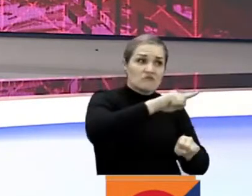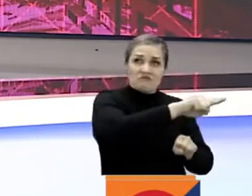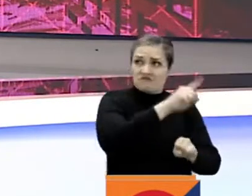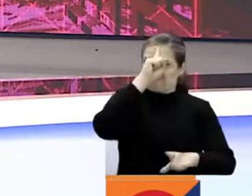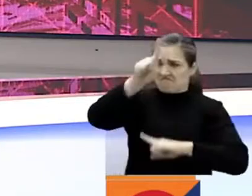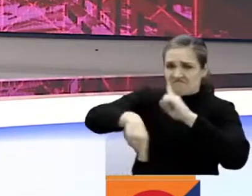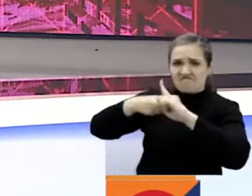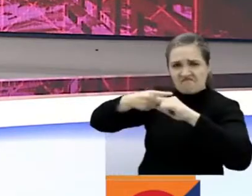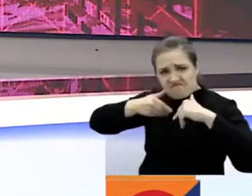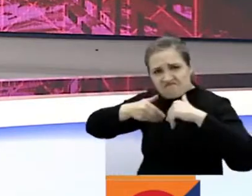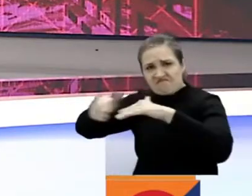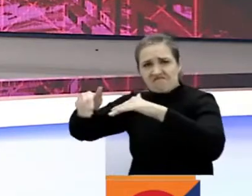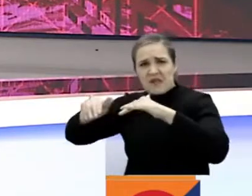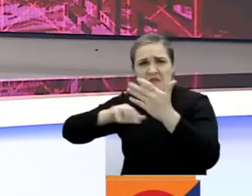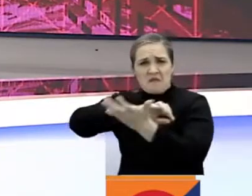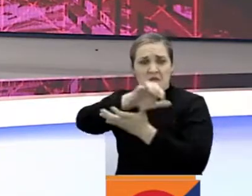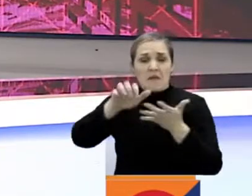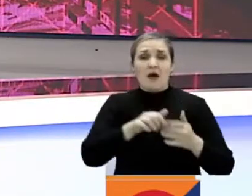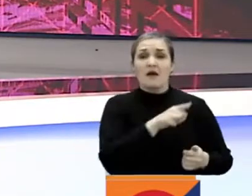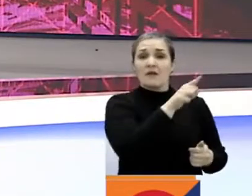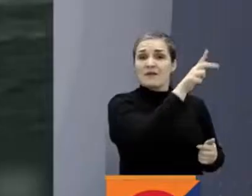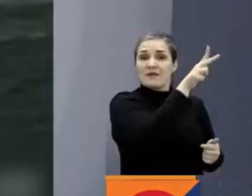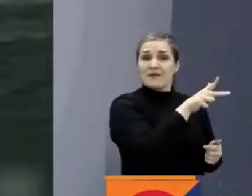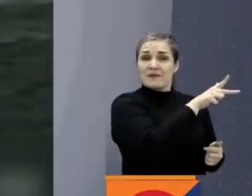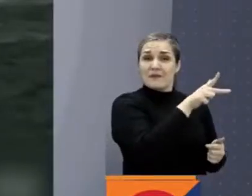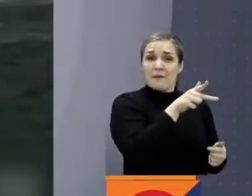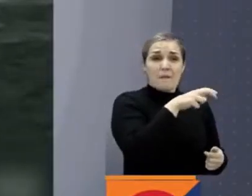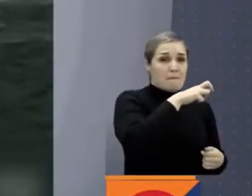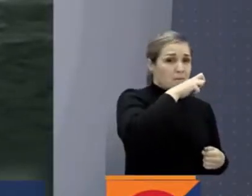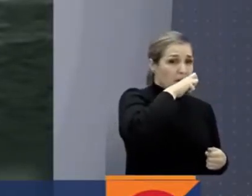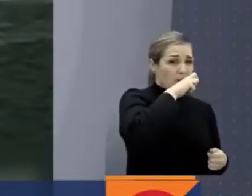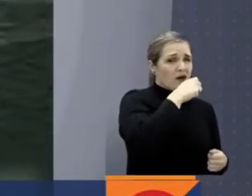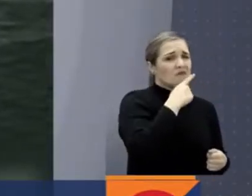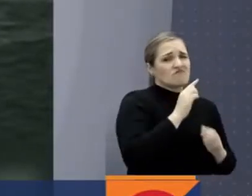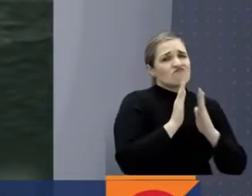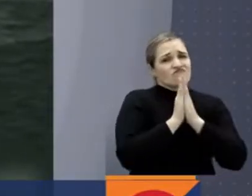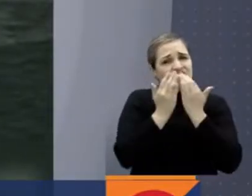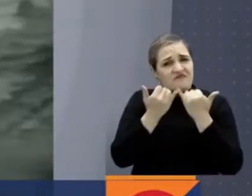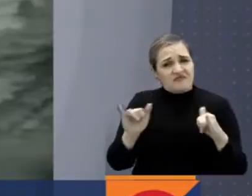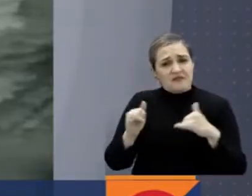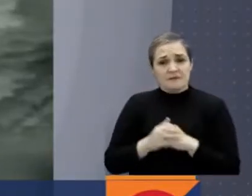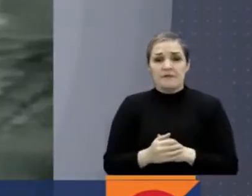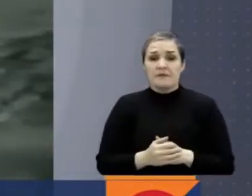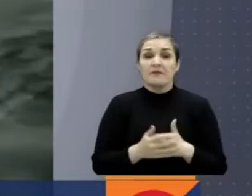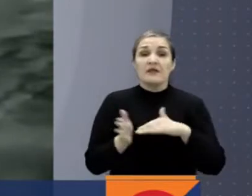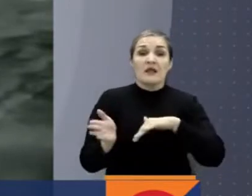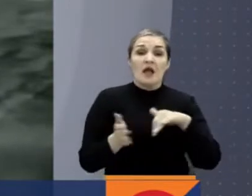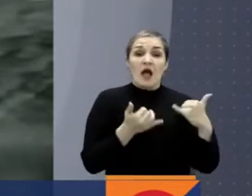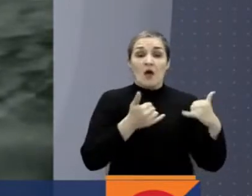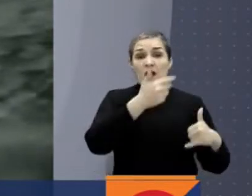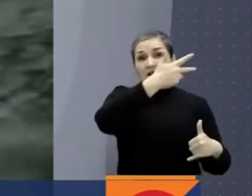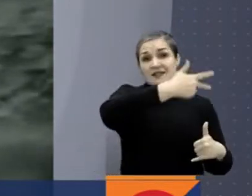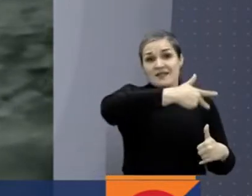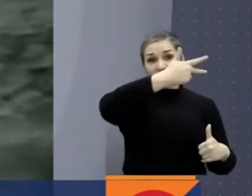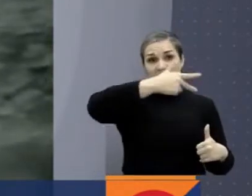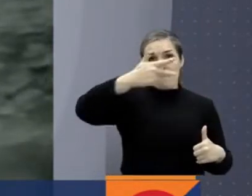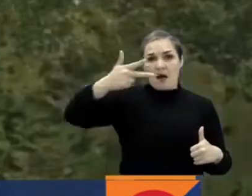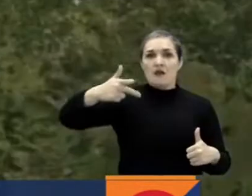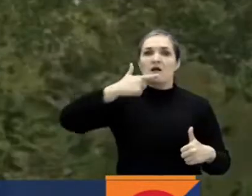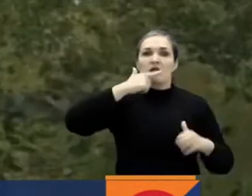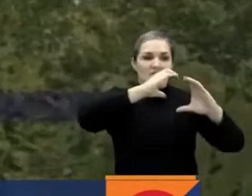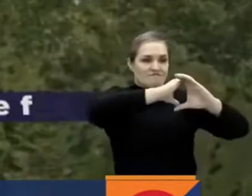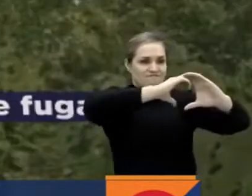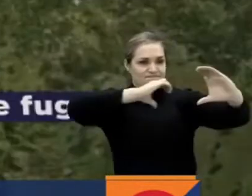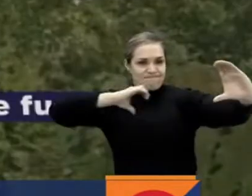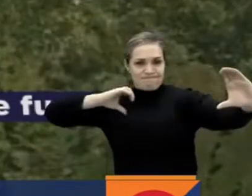finalizar la guerra se escuchan desde el Vaticano. Justo cuando Dinamarca confirma el cierre de las 4 fugas que presentaban